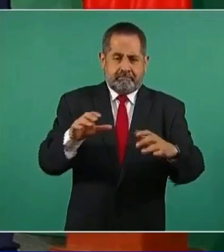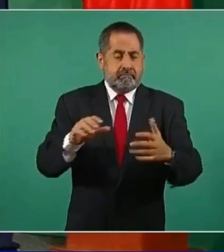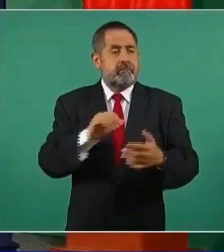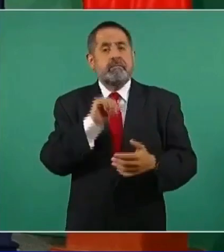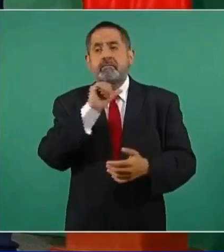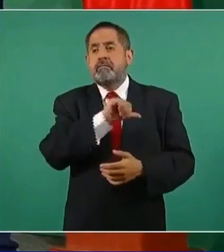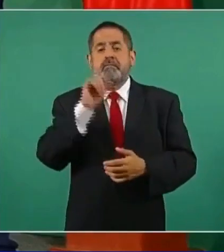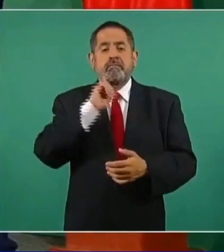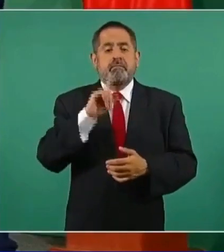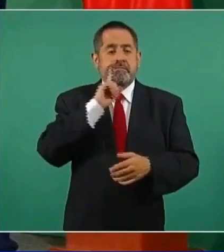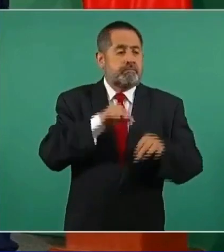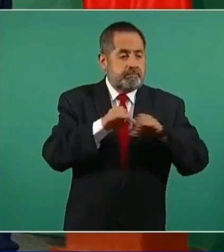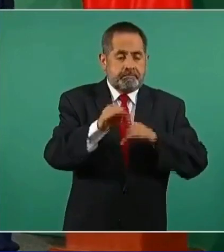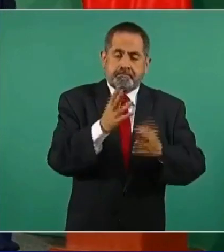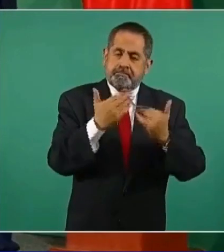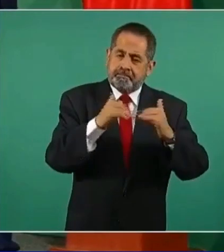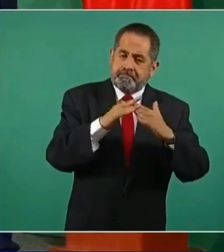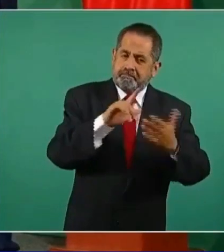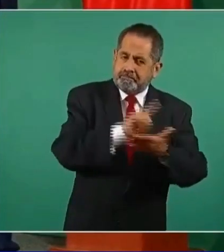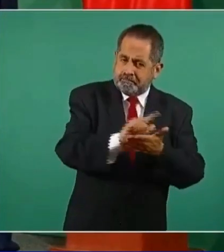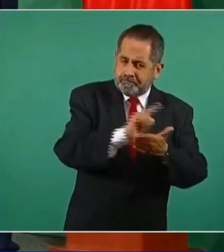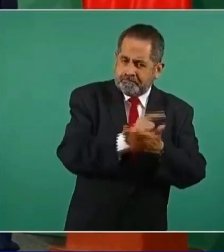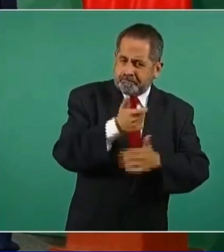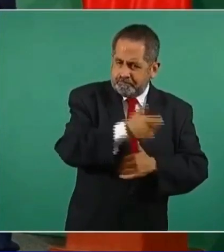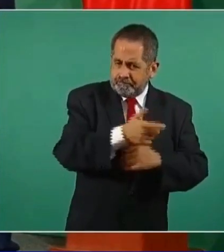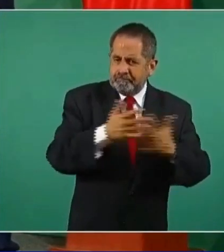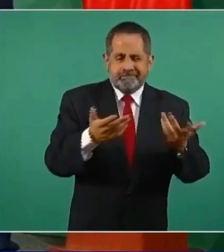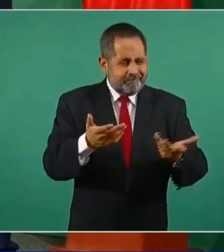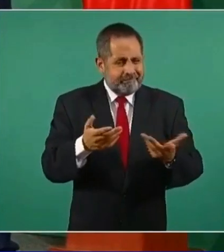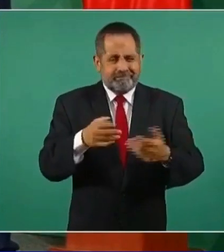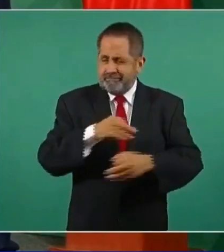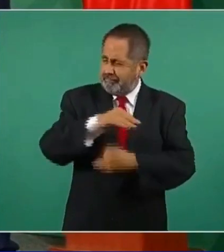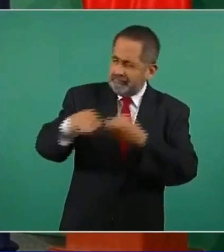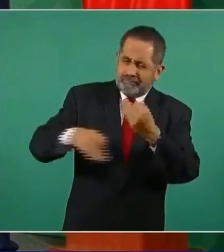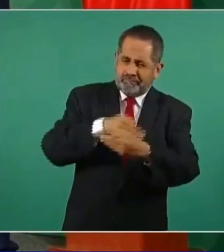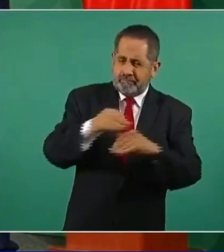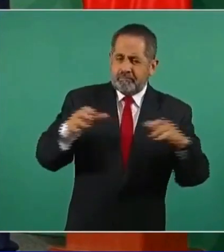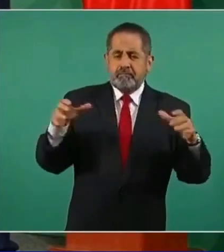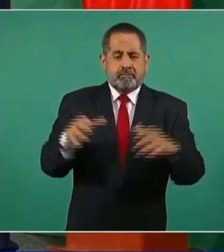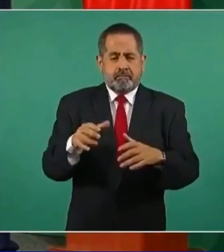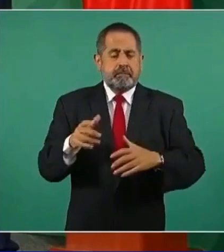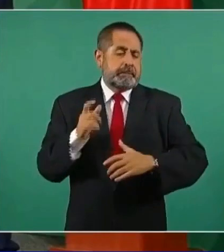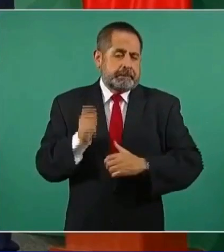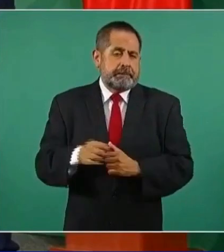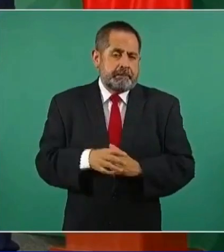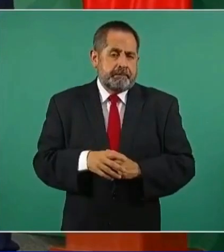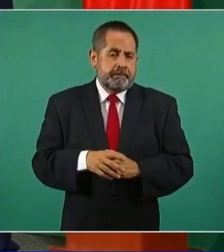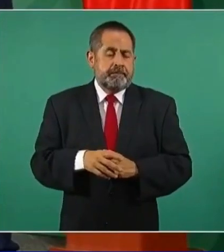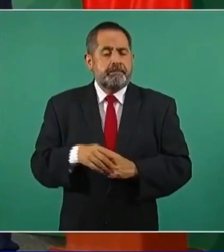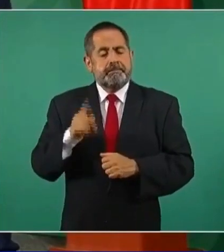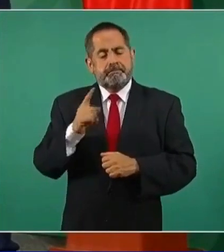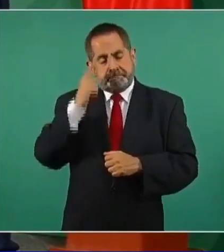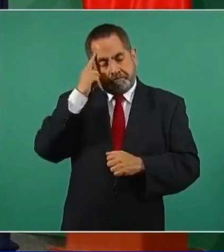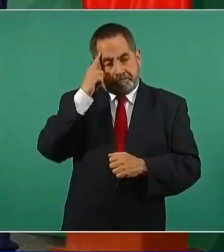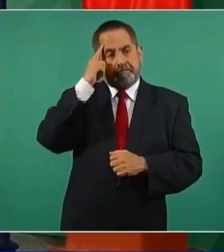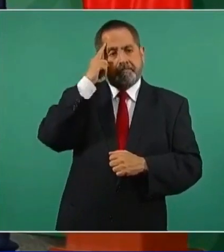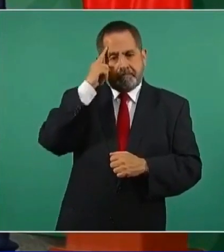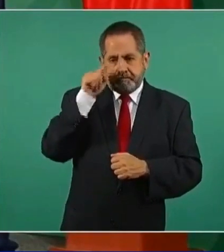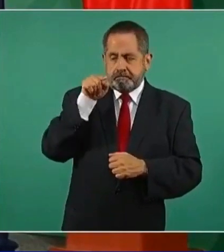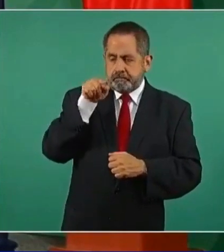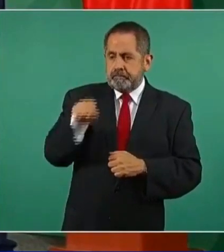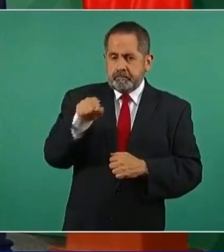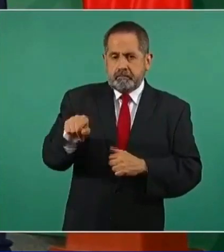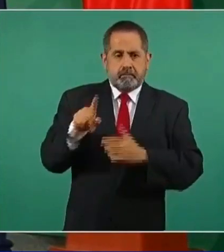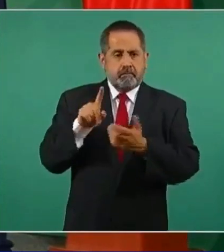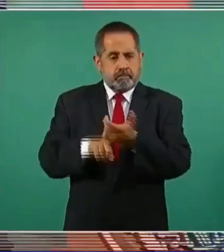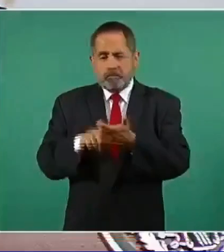mujeres trabajadoras del hogar, con todas. Pero especialmente escuchando a las mujeres que están en